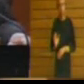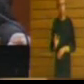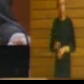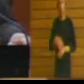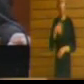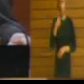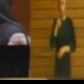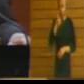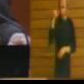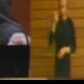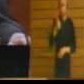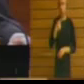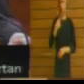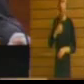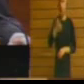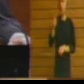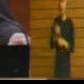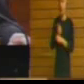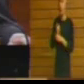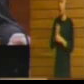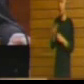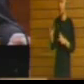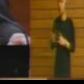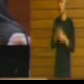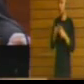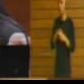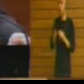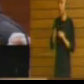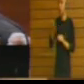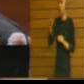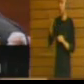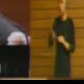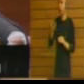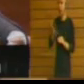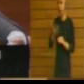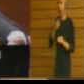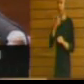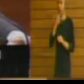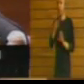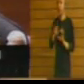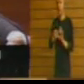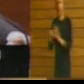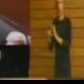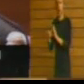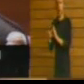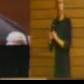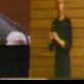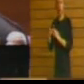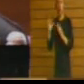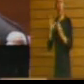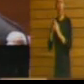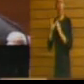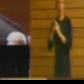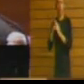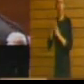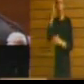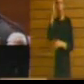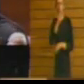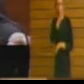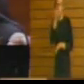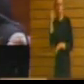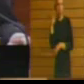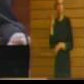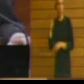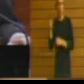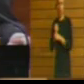más, incluso labor social importantísima los que dependen de la propia Iglesia Católica, los que más labor social